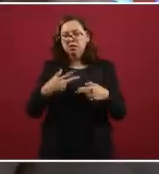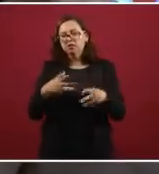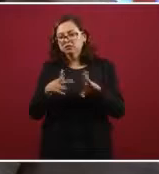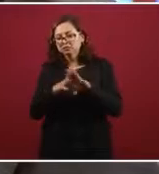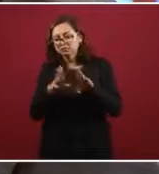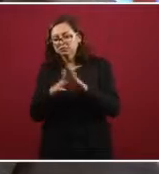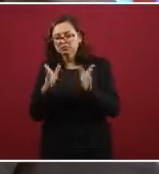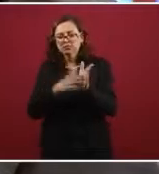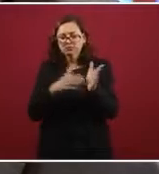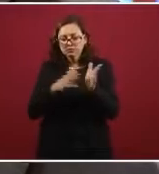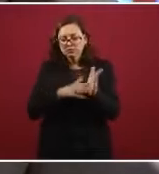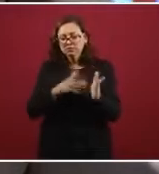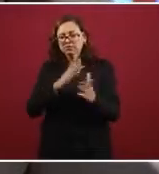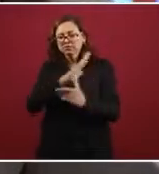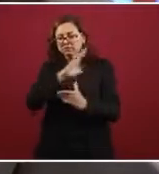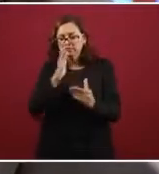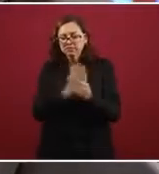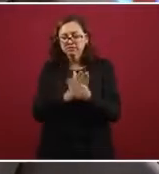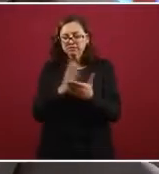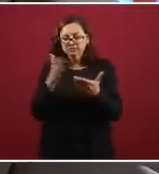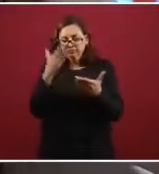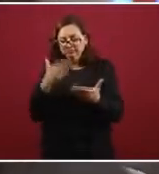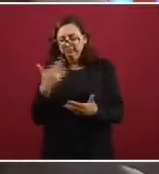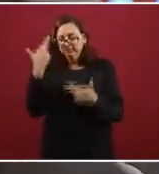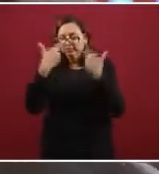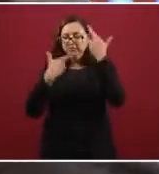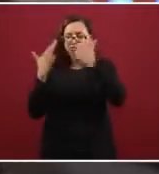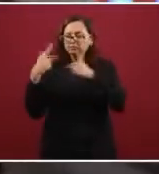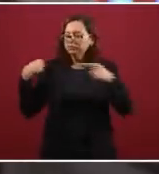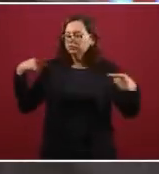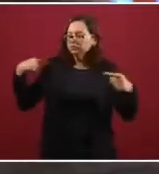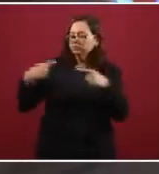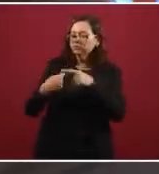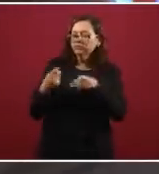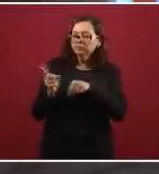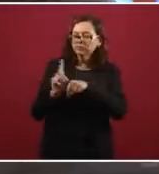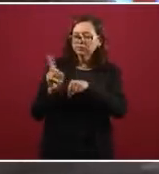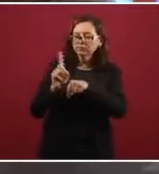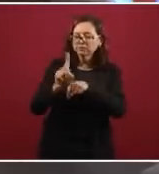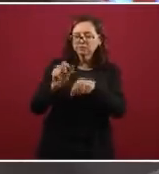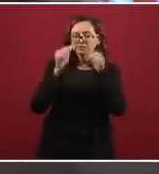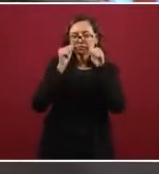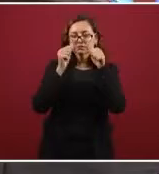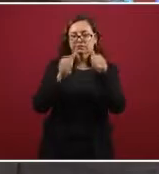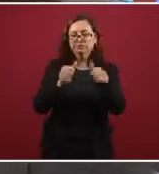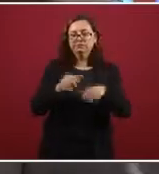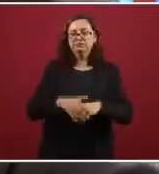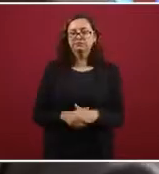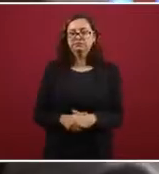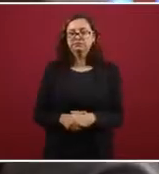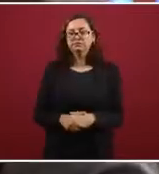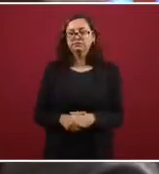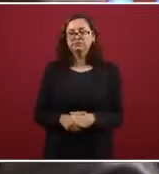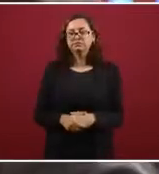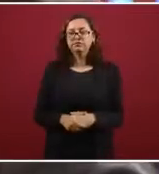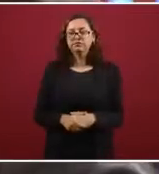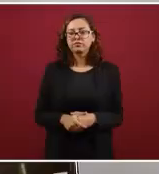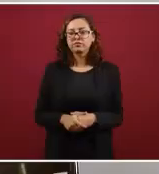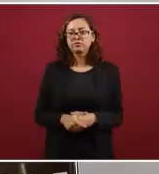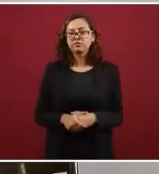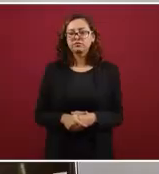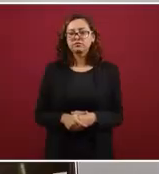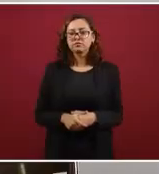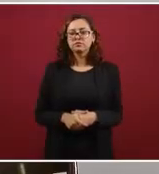En eso estamos trabajando al día de hoy, llevamos un seguimiento cada día. No tenemos, aunque hemos